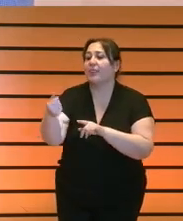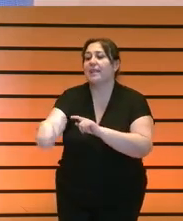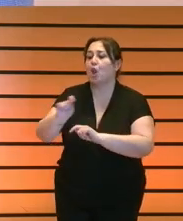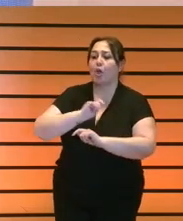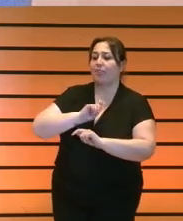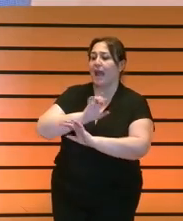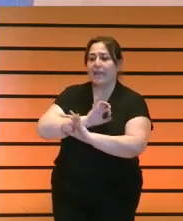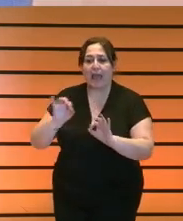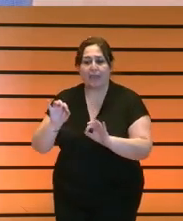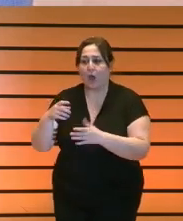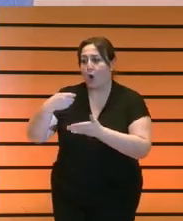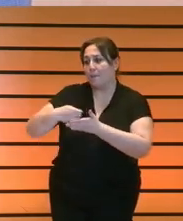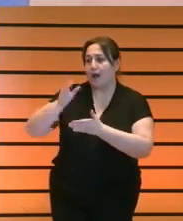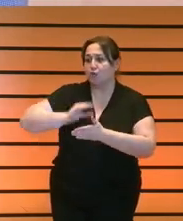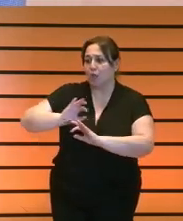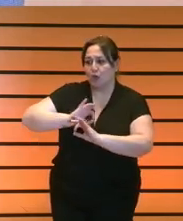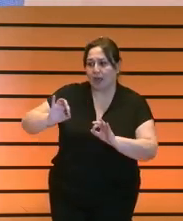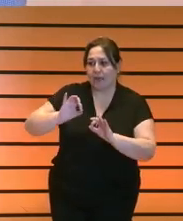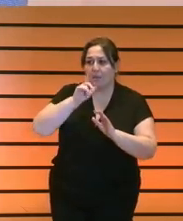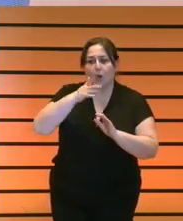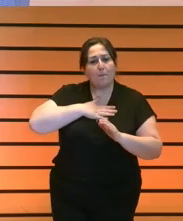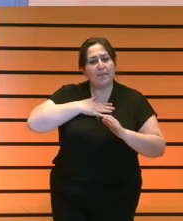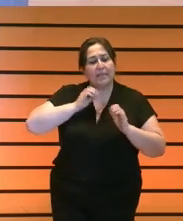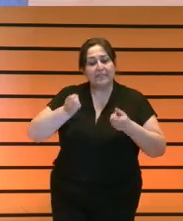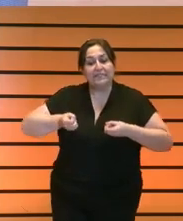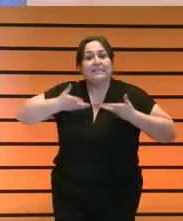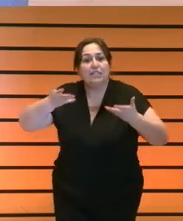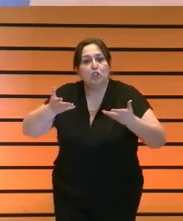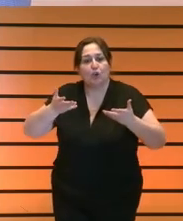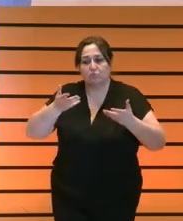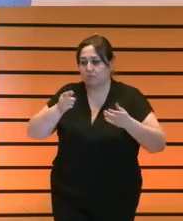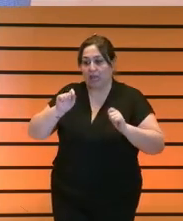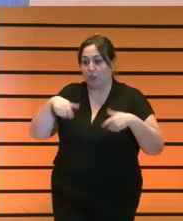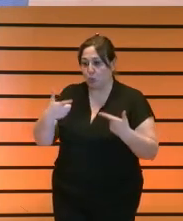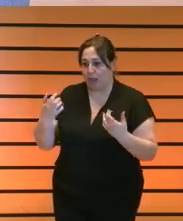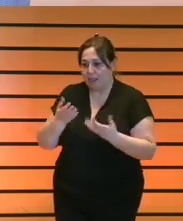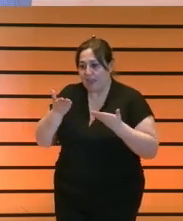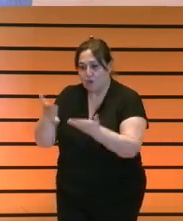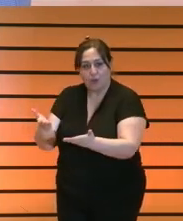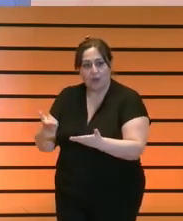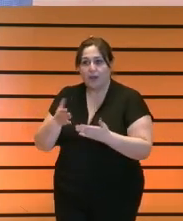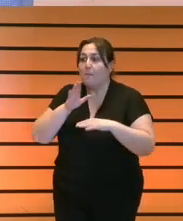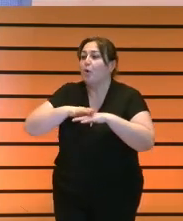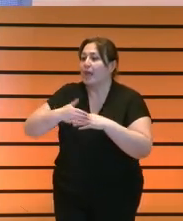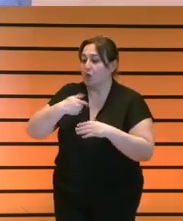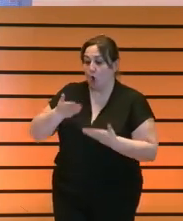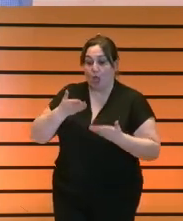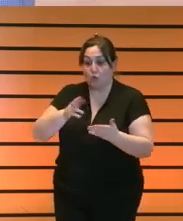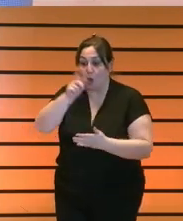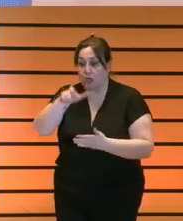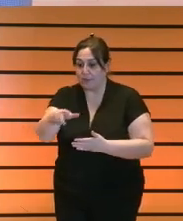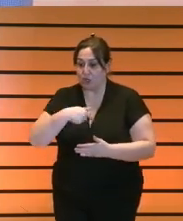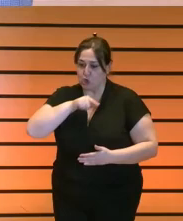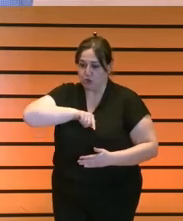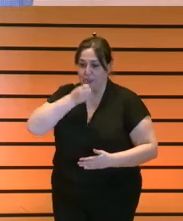retorno social por ello, pero nuestro instinto nos lleva a ello. ¿Por qué nos pasa eso? ¿Por qué nos sentimos bien cuando ayudamos a las demás